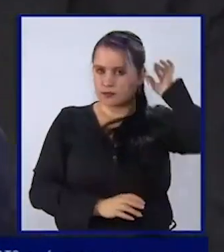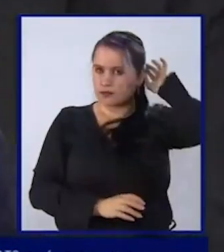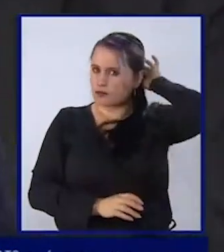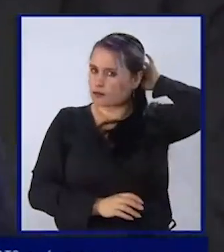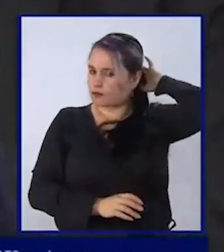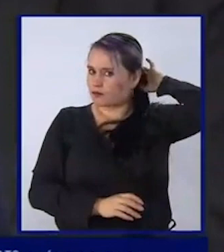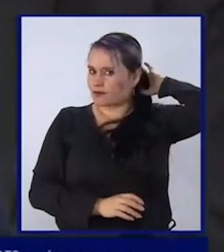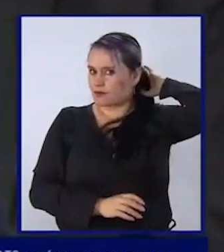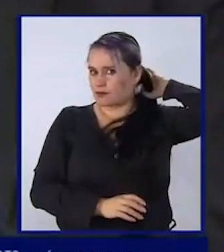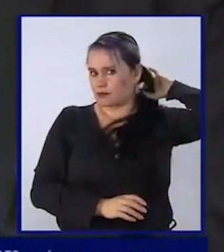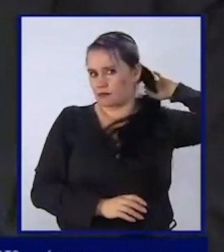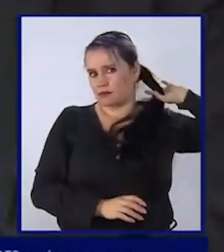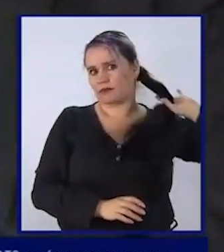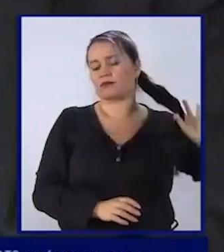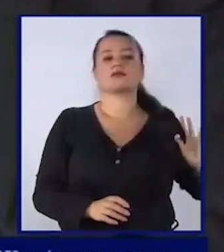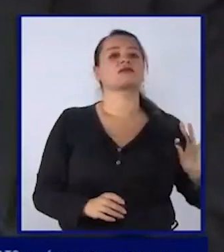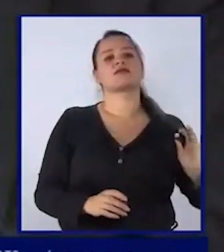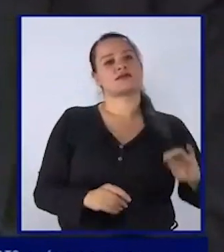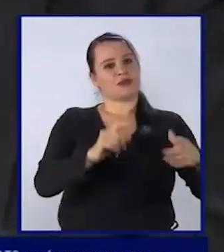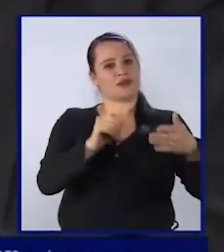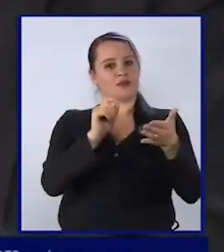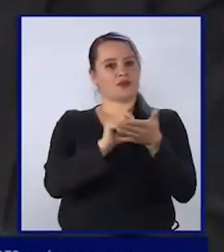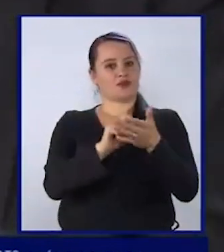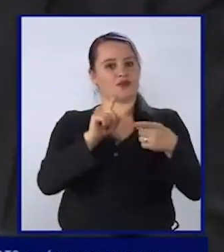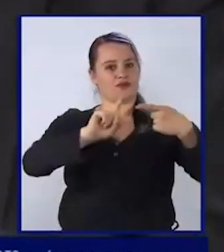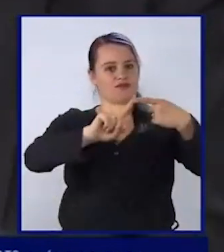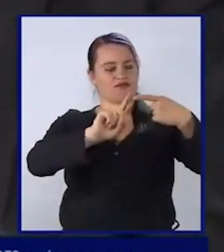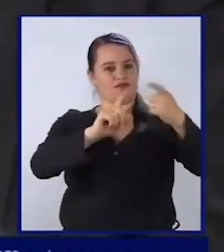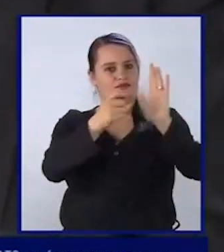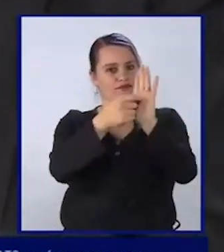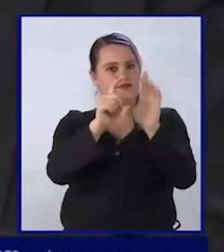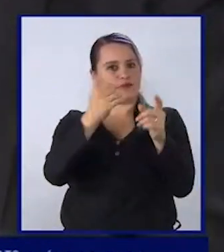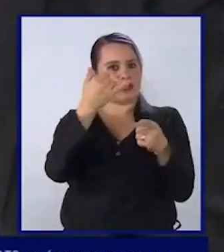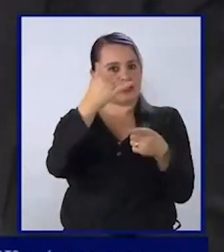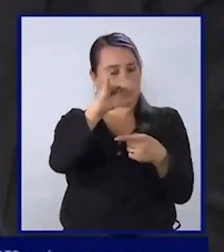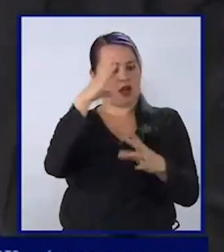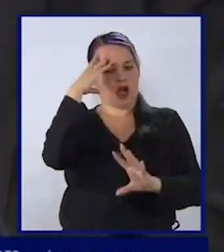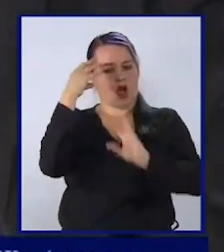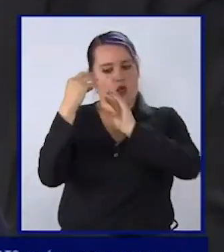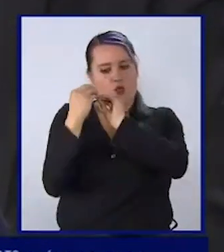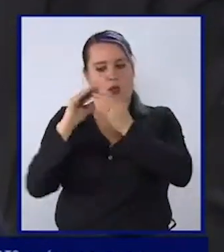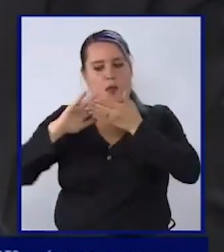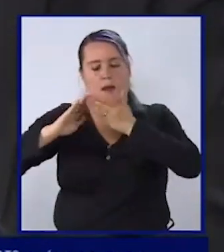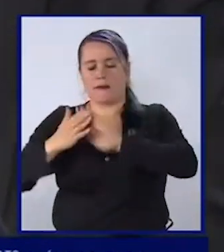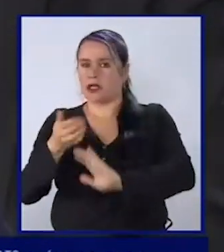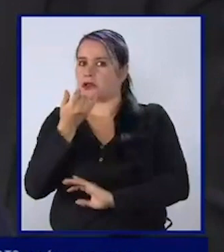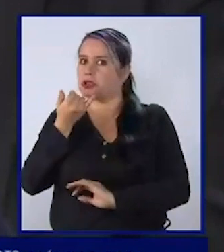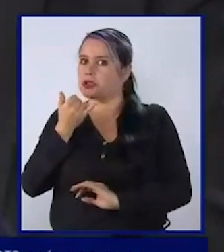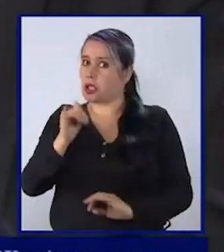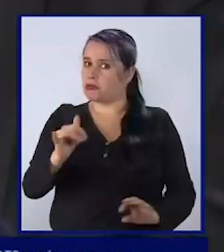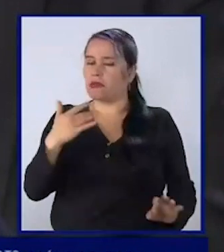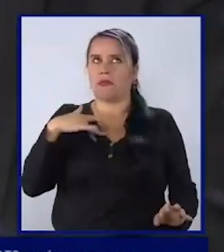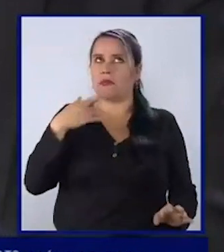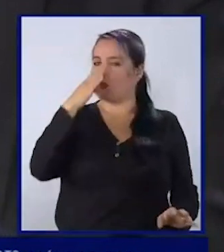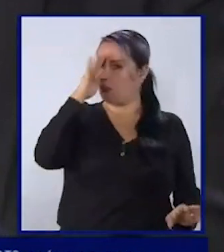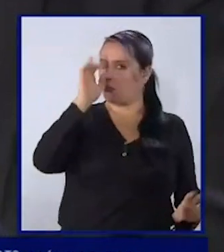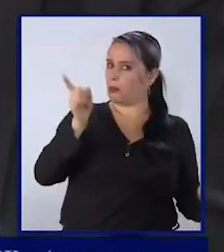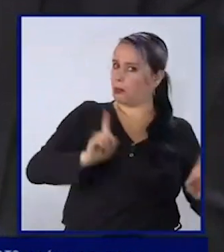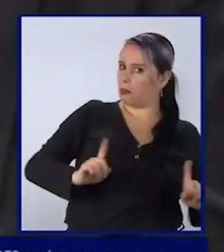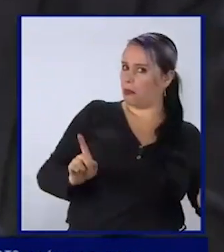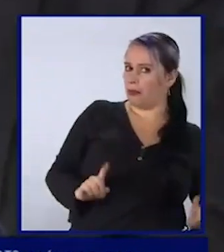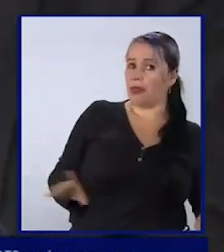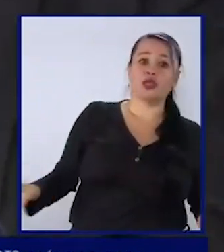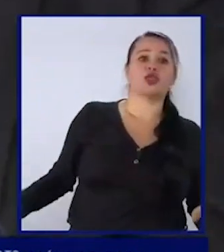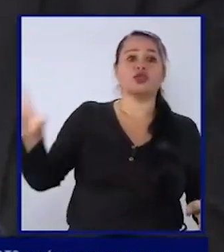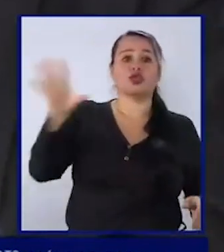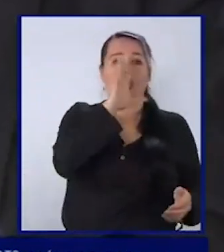El primer punto creo que salió clarísimo es el tema de la implementación del acuerdo de paz. Eso no hay duda, me parece que todos los actores